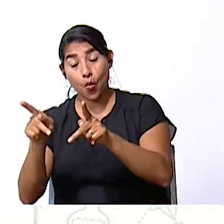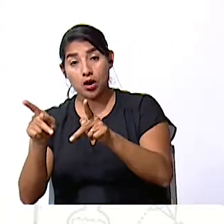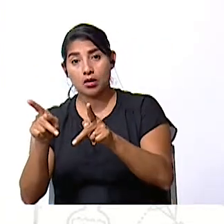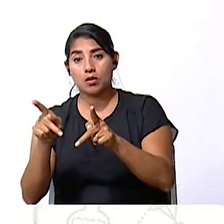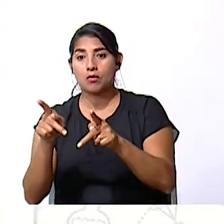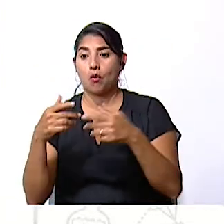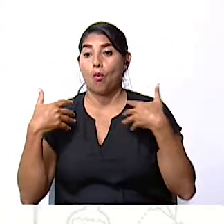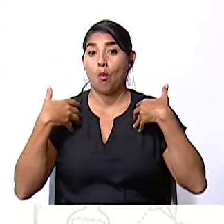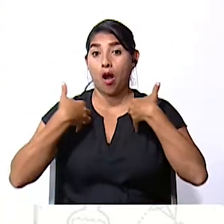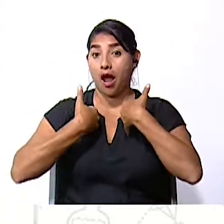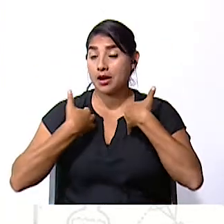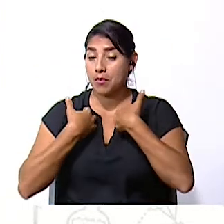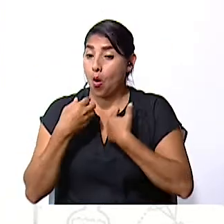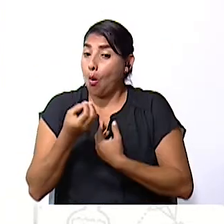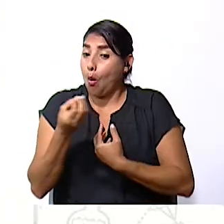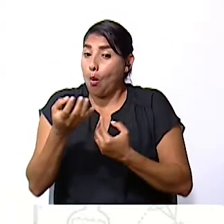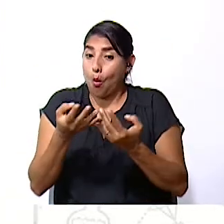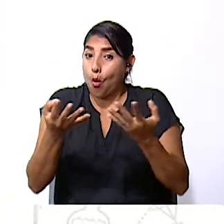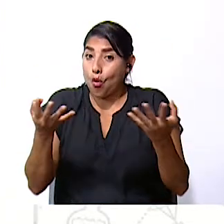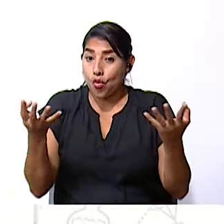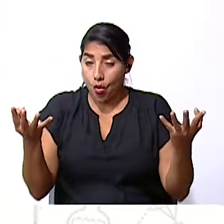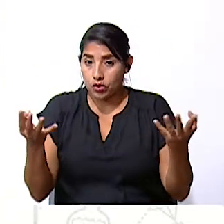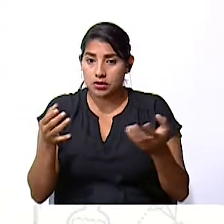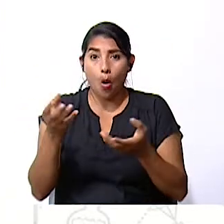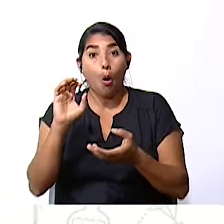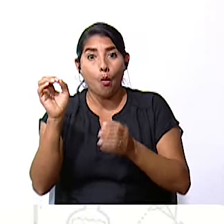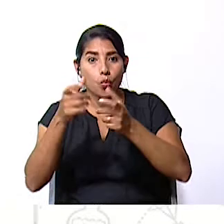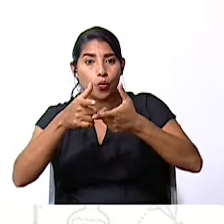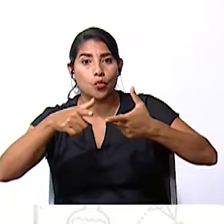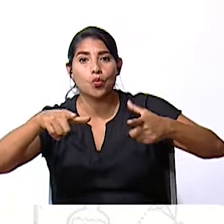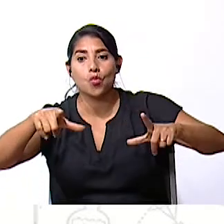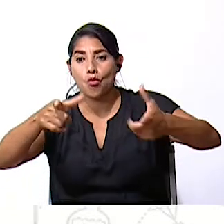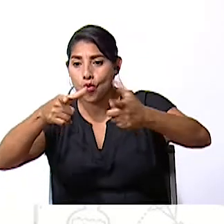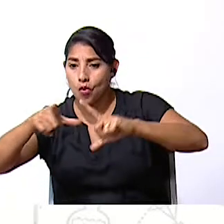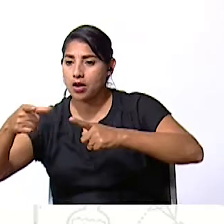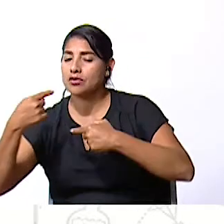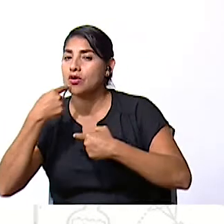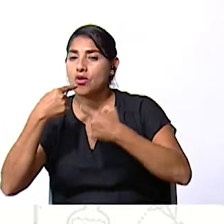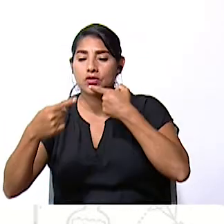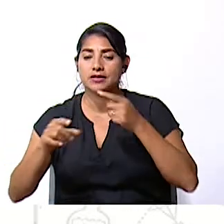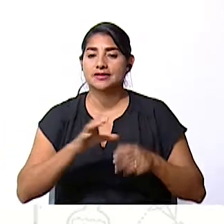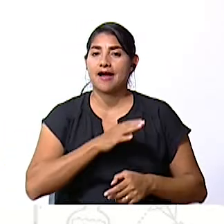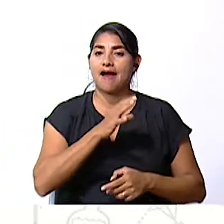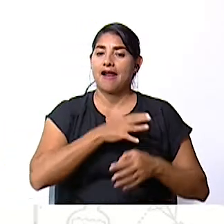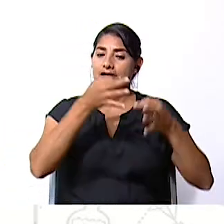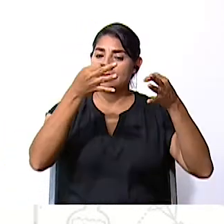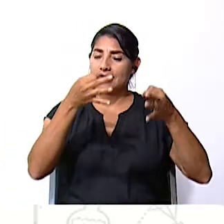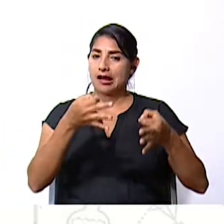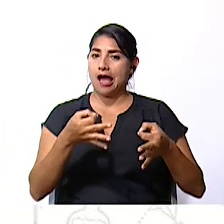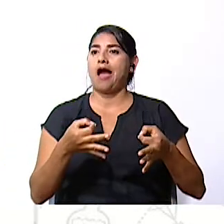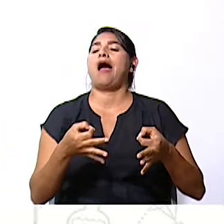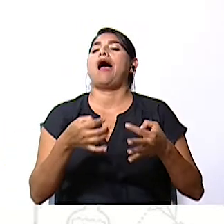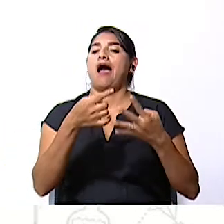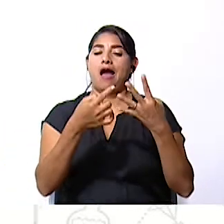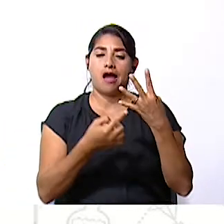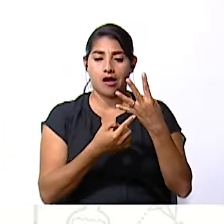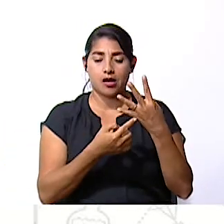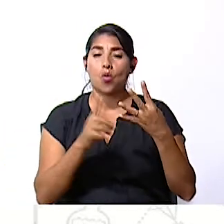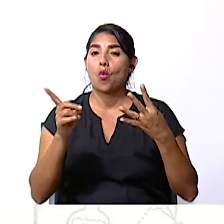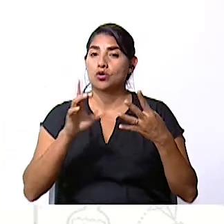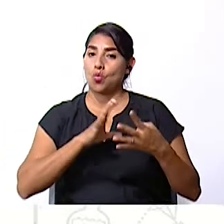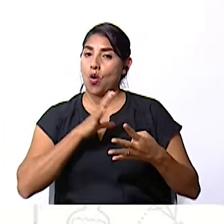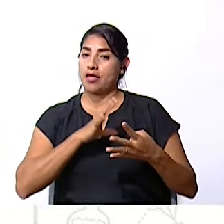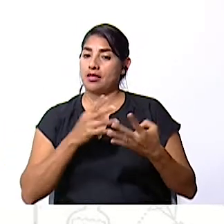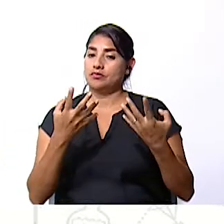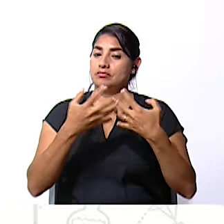un animal o un objeto o lugar. Nos dice sus características y sus